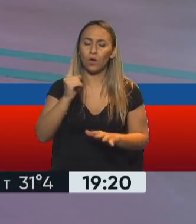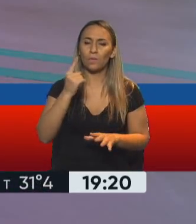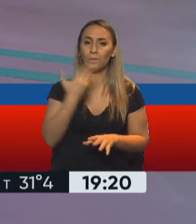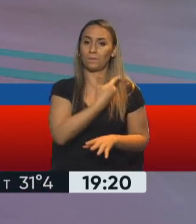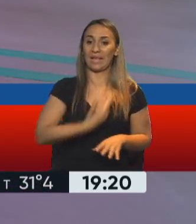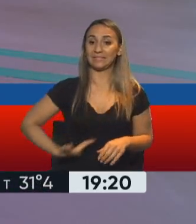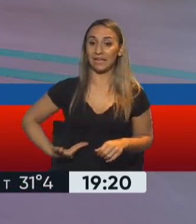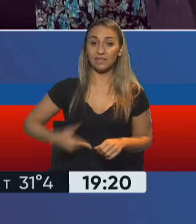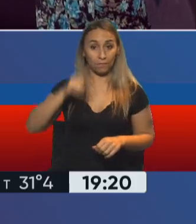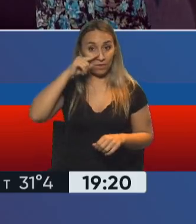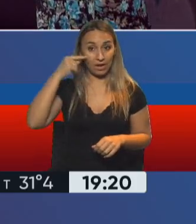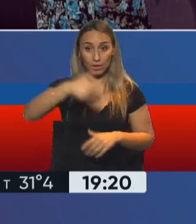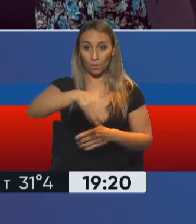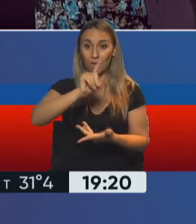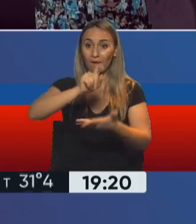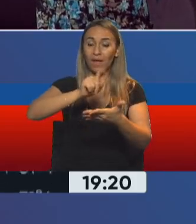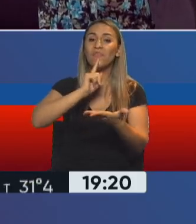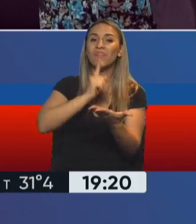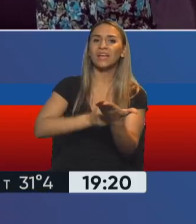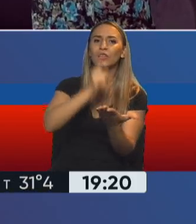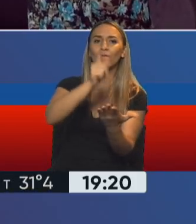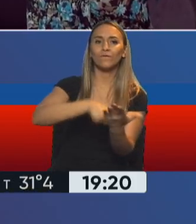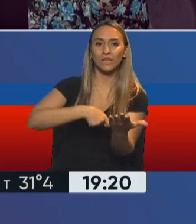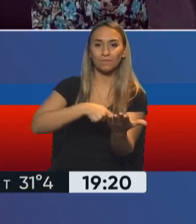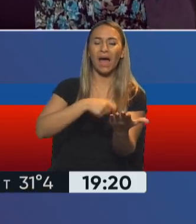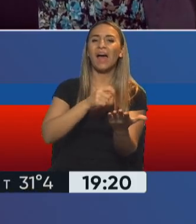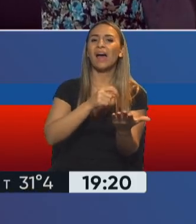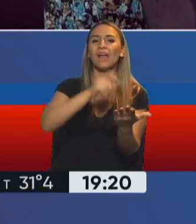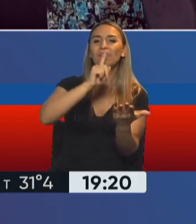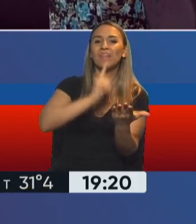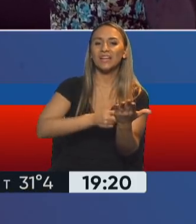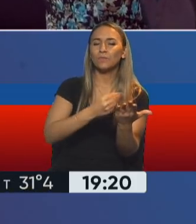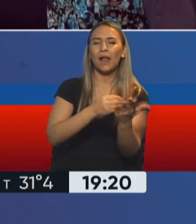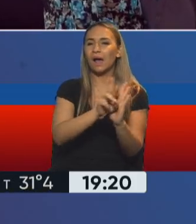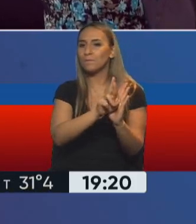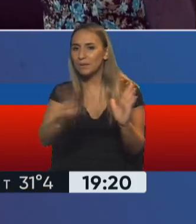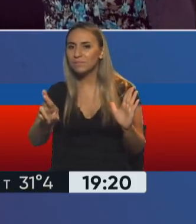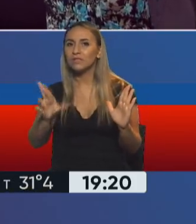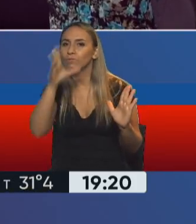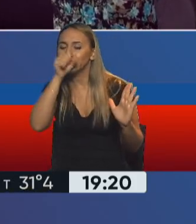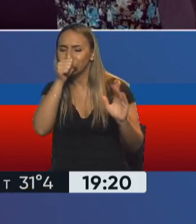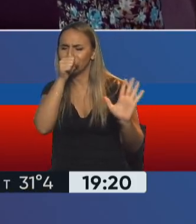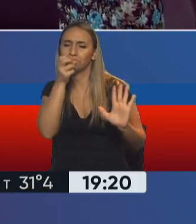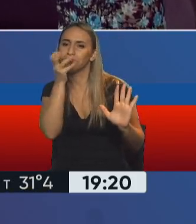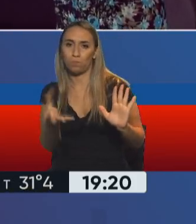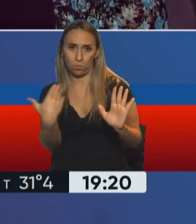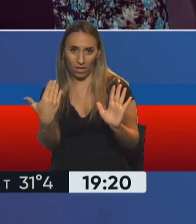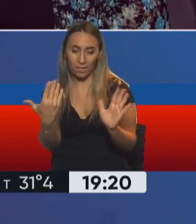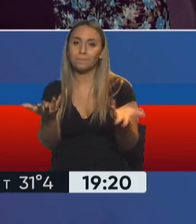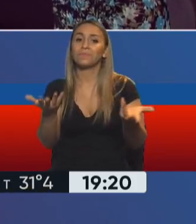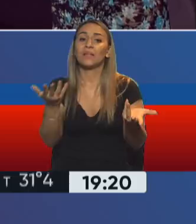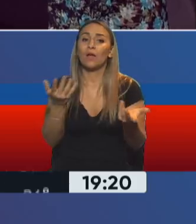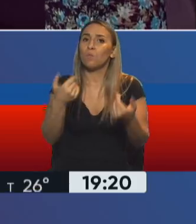Fernández firmará en las próximas horas el decreto de relevamiento del secreto. ¿Podría darse que mañana o el